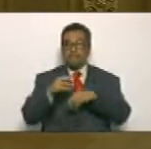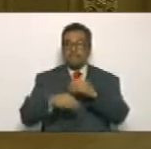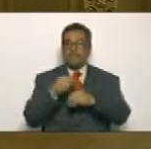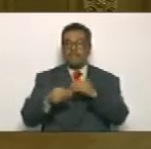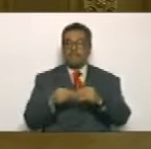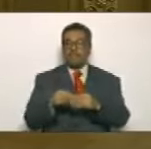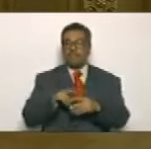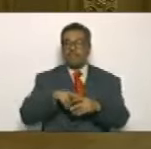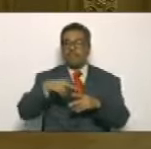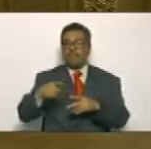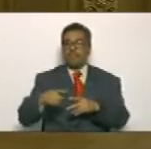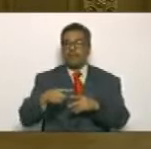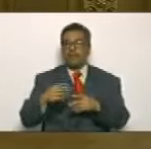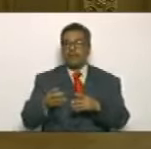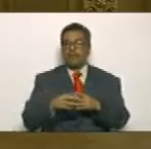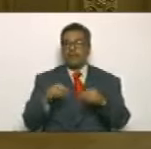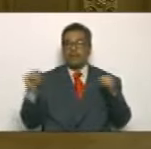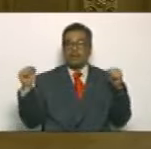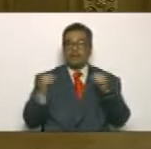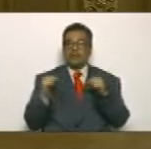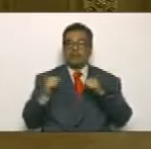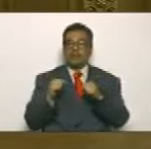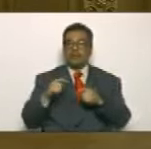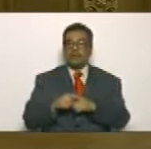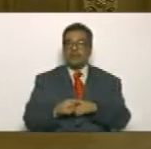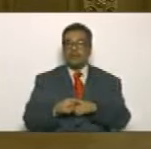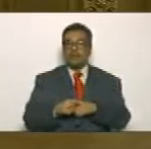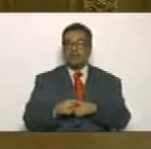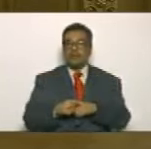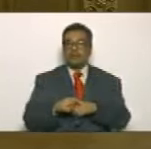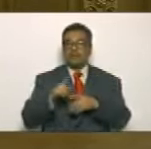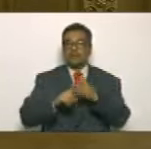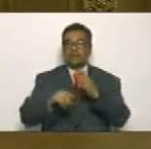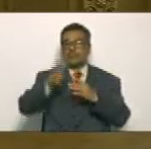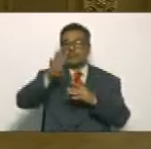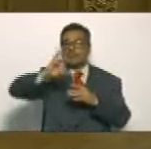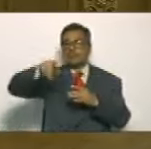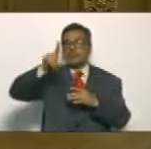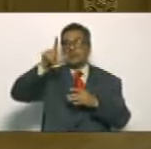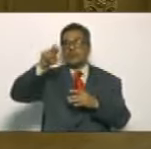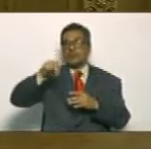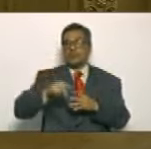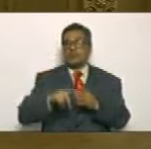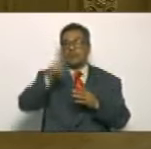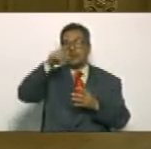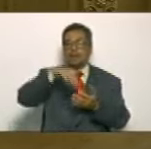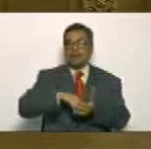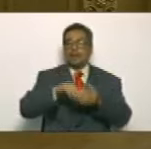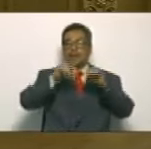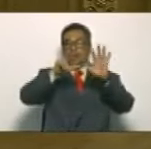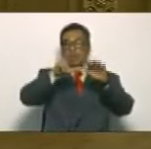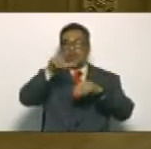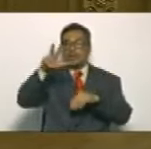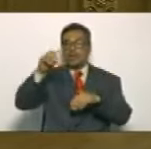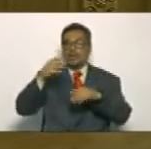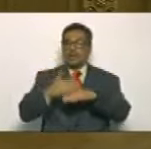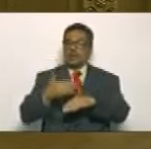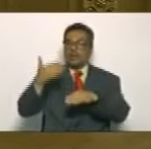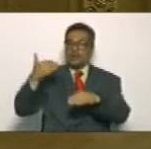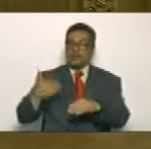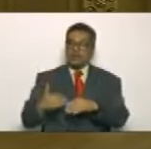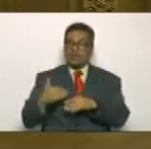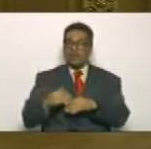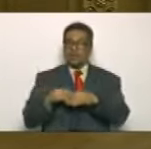el fango húmedo y frío de aquel 4 de junio de 1830. Y detrás de ello